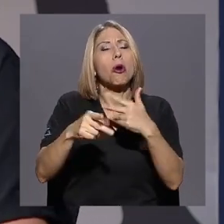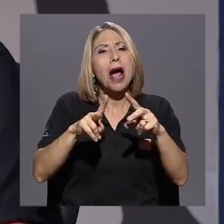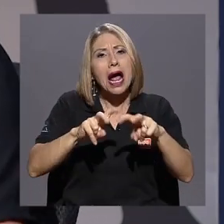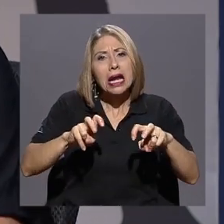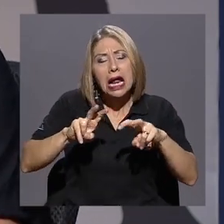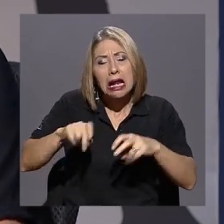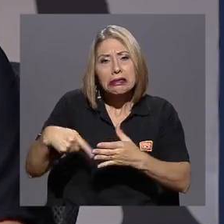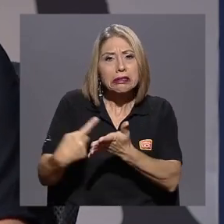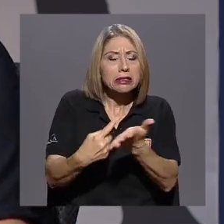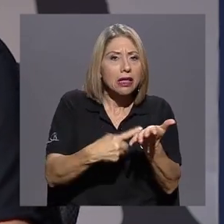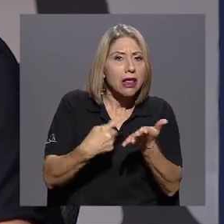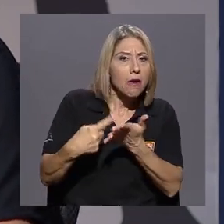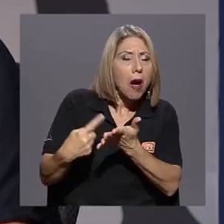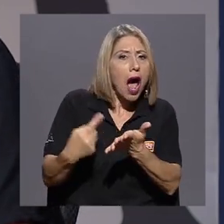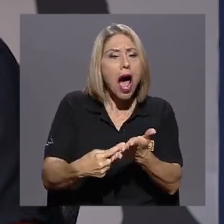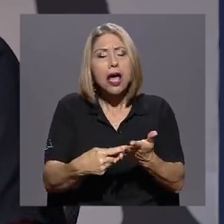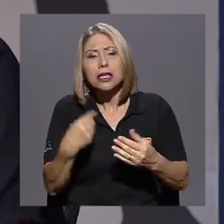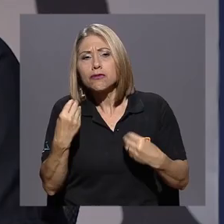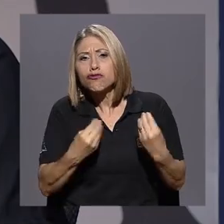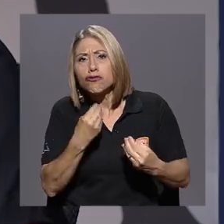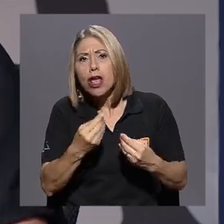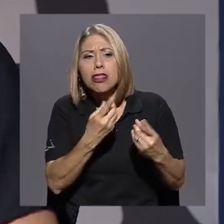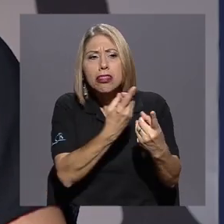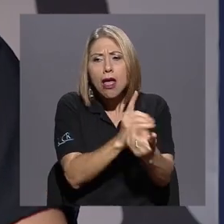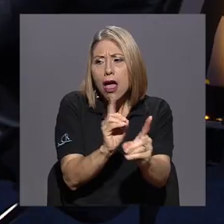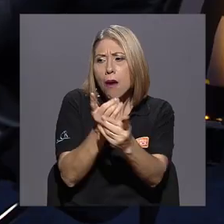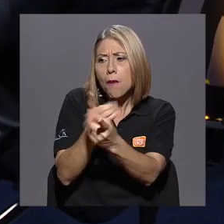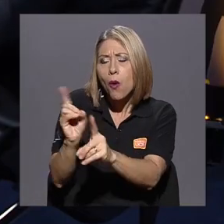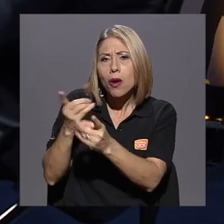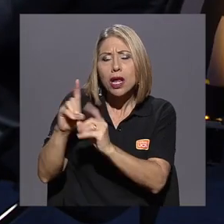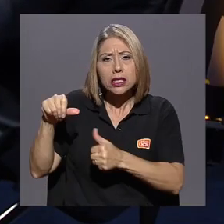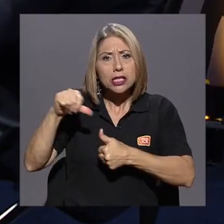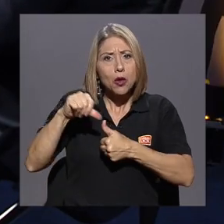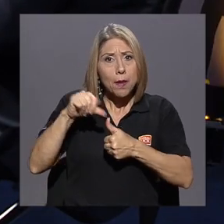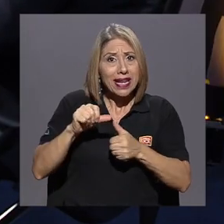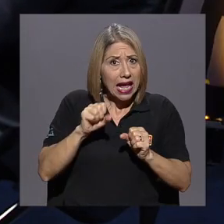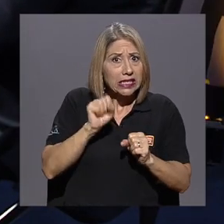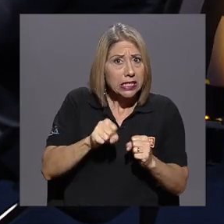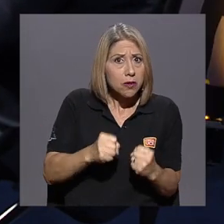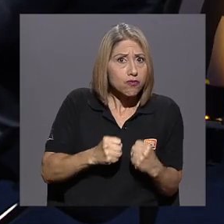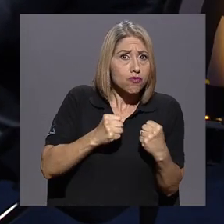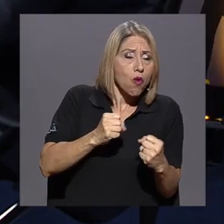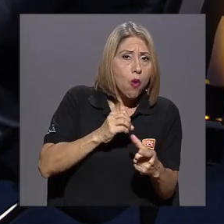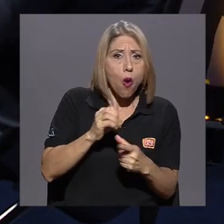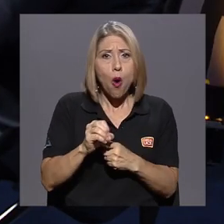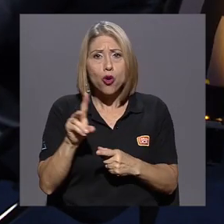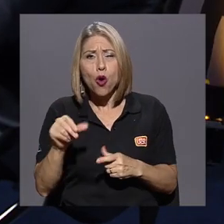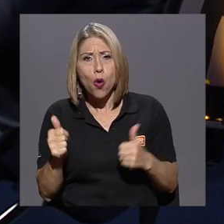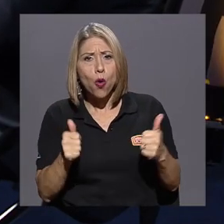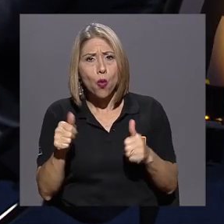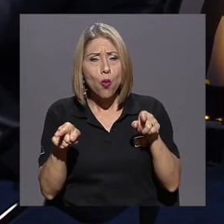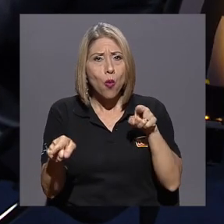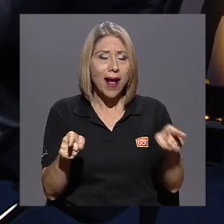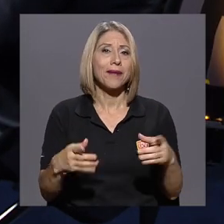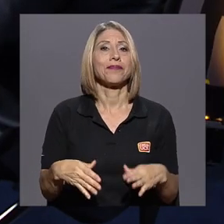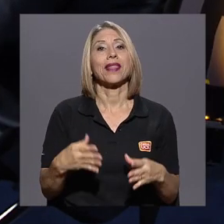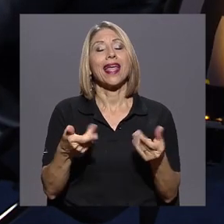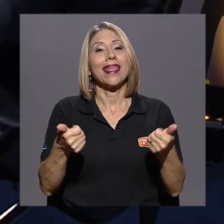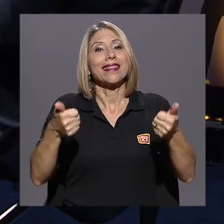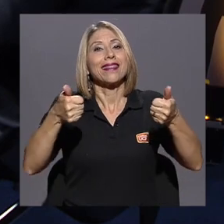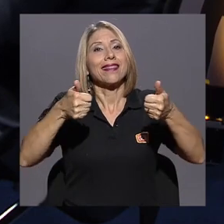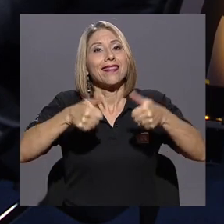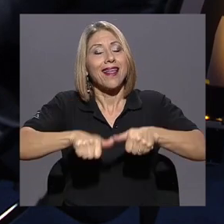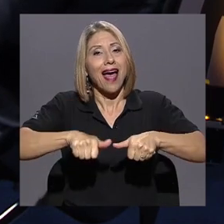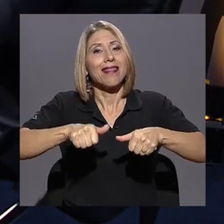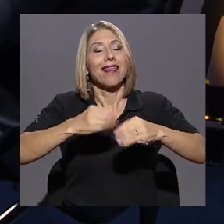debate si las democracias en Centroamérica se estaban consolidando o no, tratado de paz, ¿verdad? Que